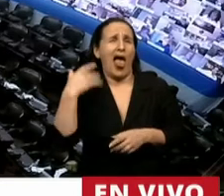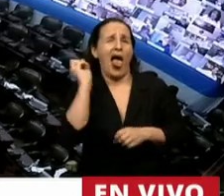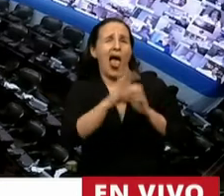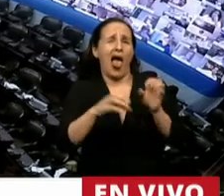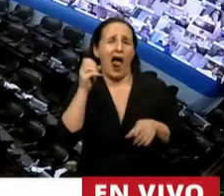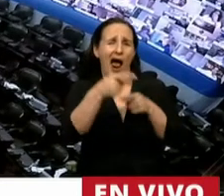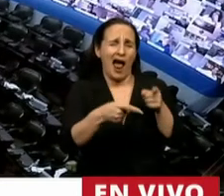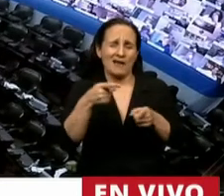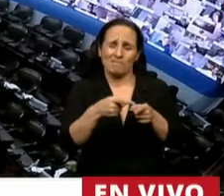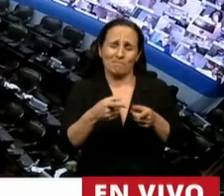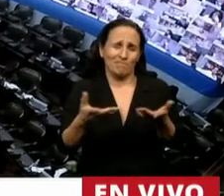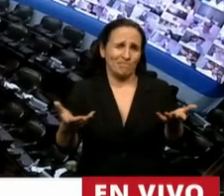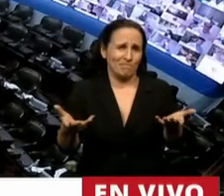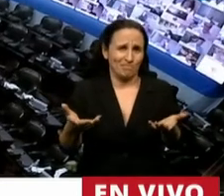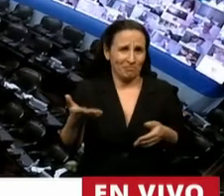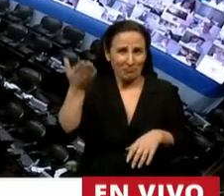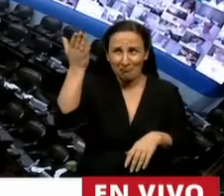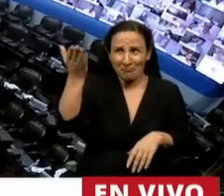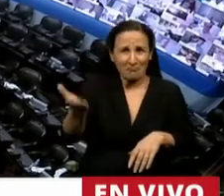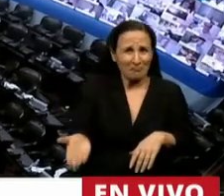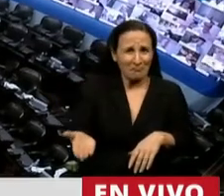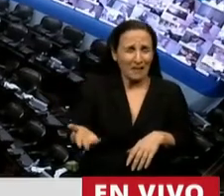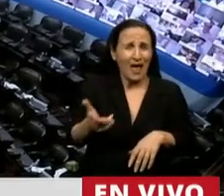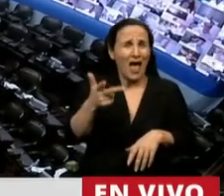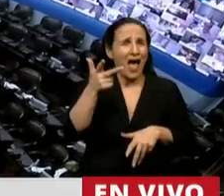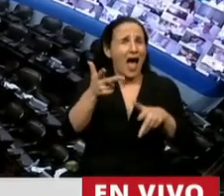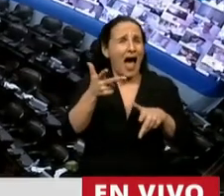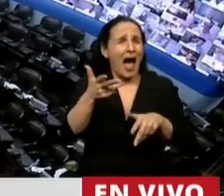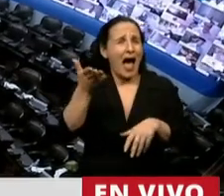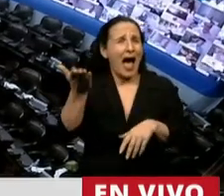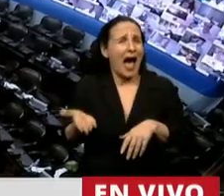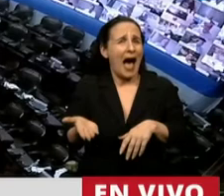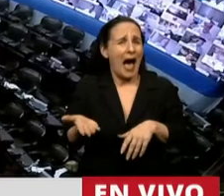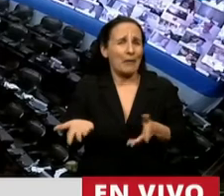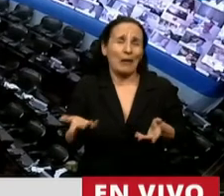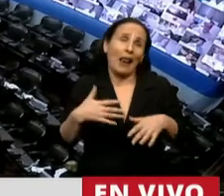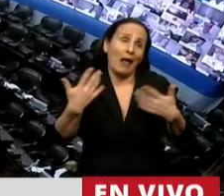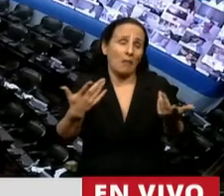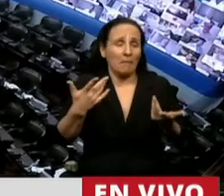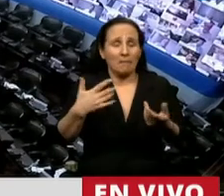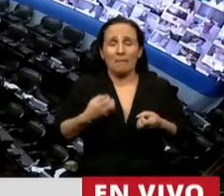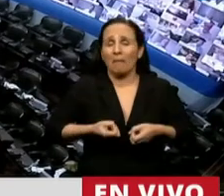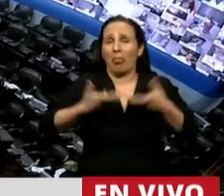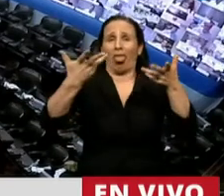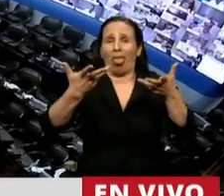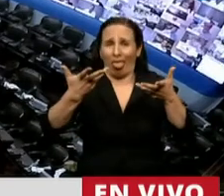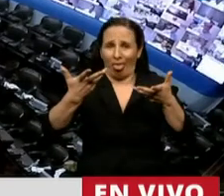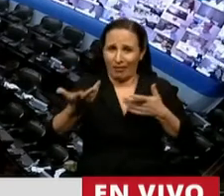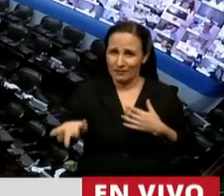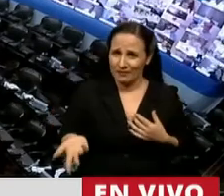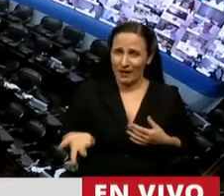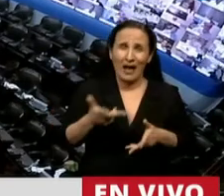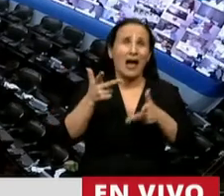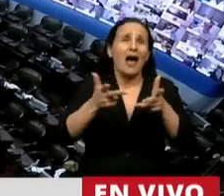de alguien que tiene la particularidad de hablar desde el punto de vista de la generación espontánea. Hizo mención a varios